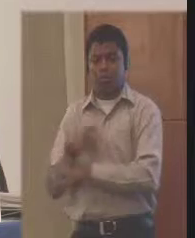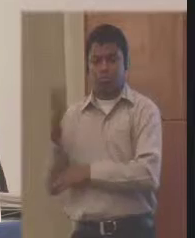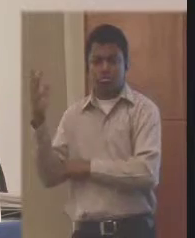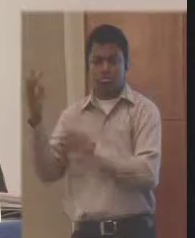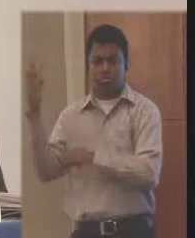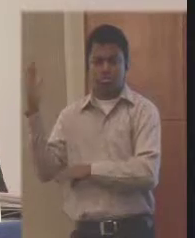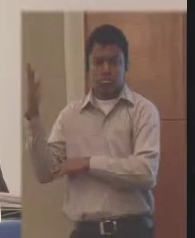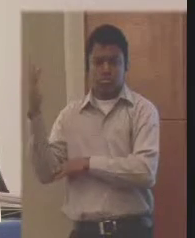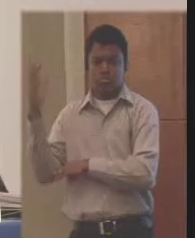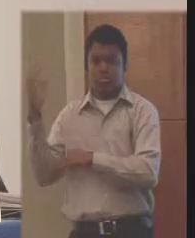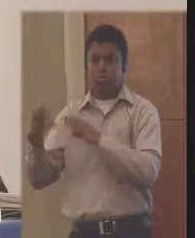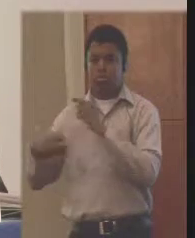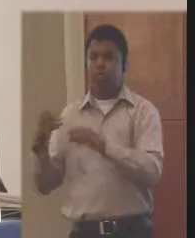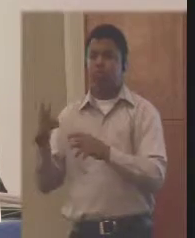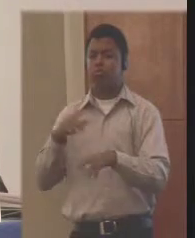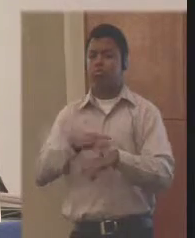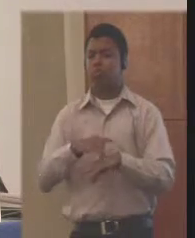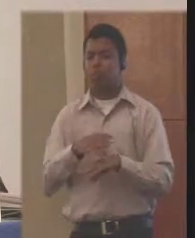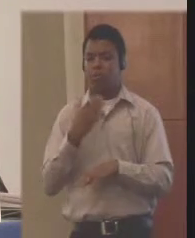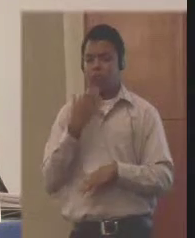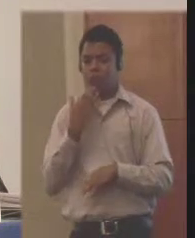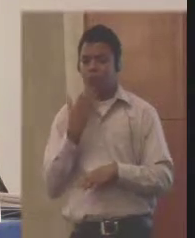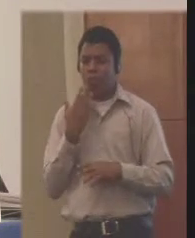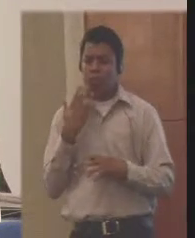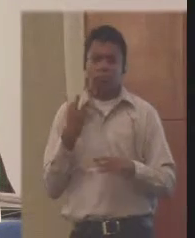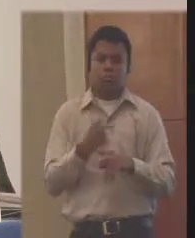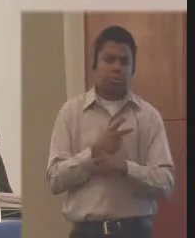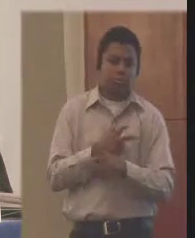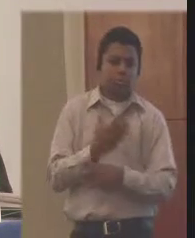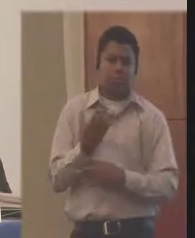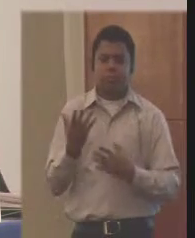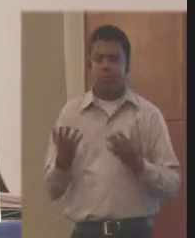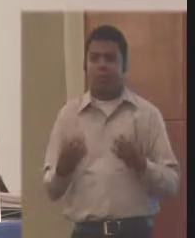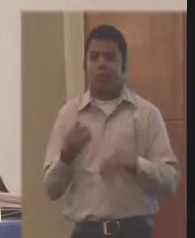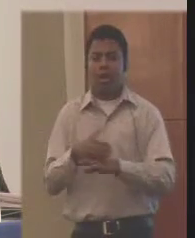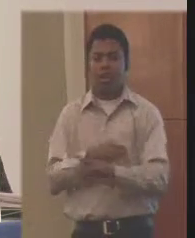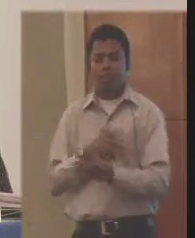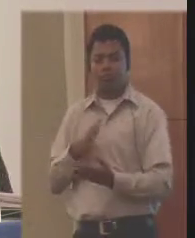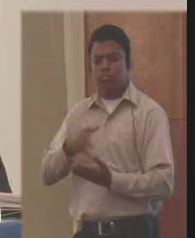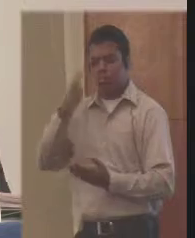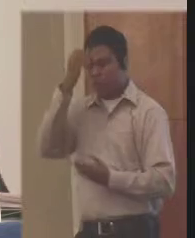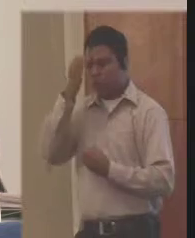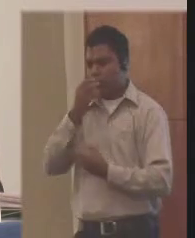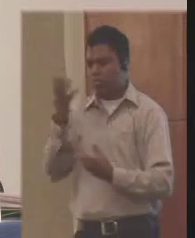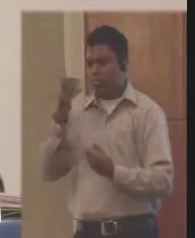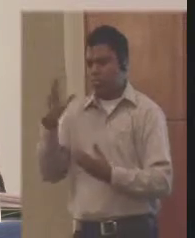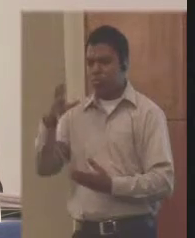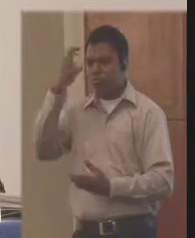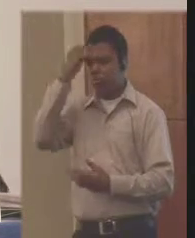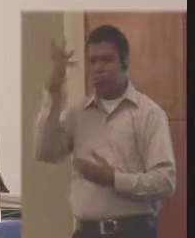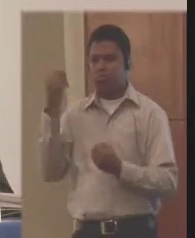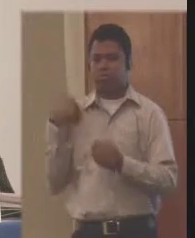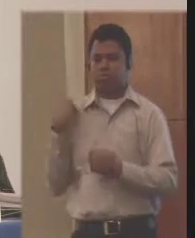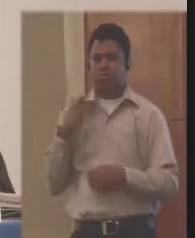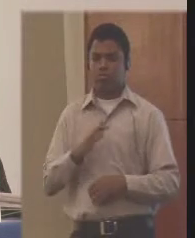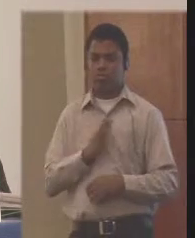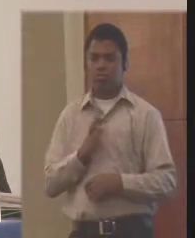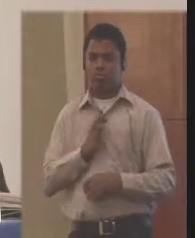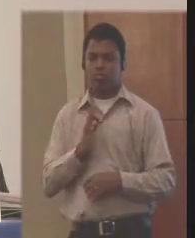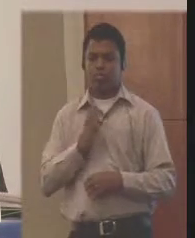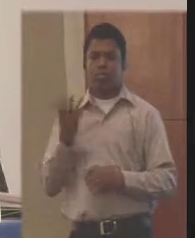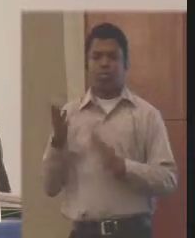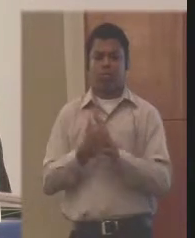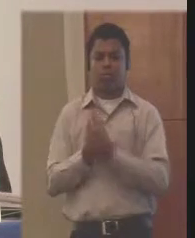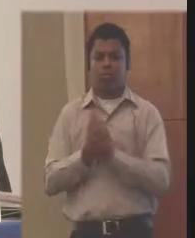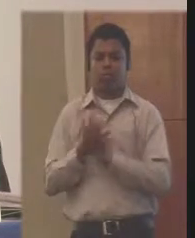su abordaje tener información, tener técnicas, tener capacidad de interpretar, capacidad de aplicar. Y